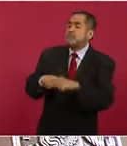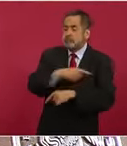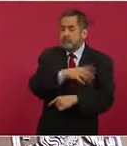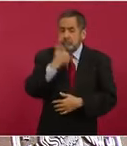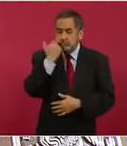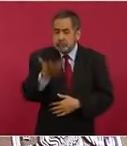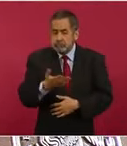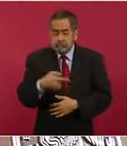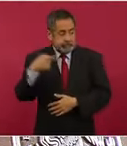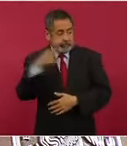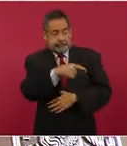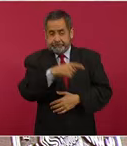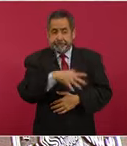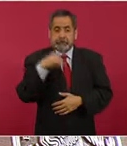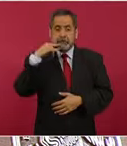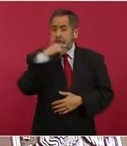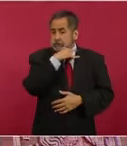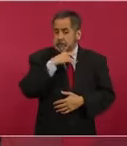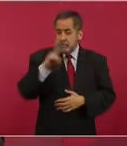Como son hipócritas,